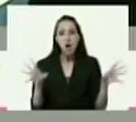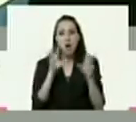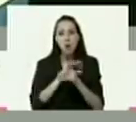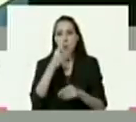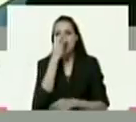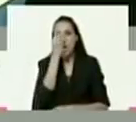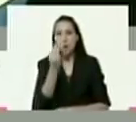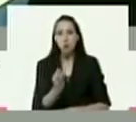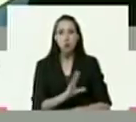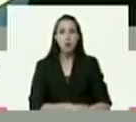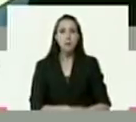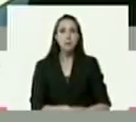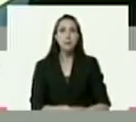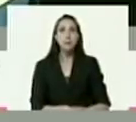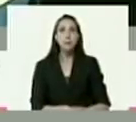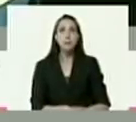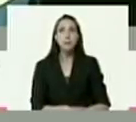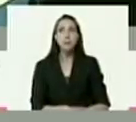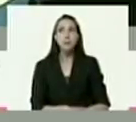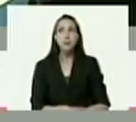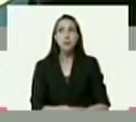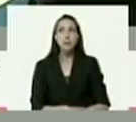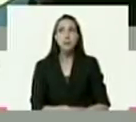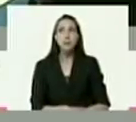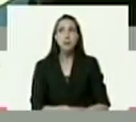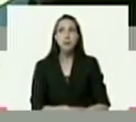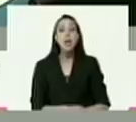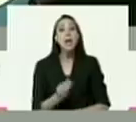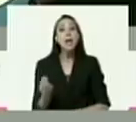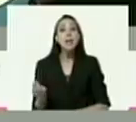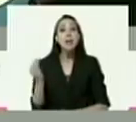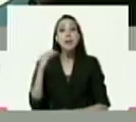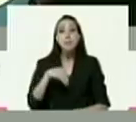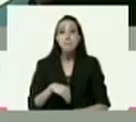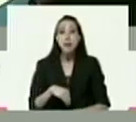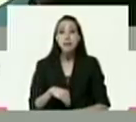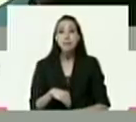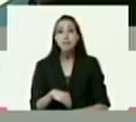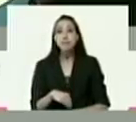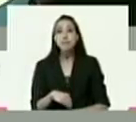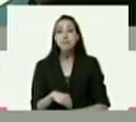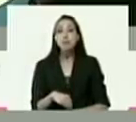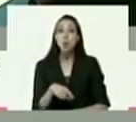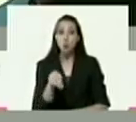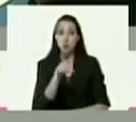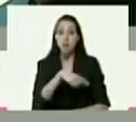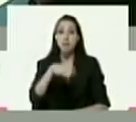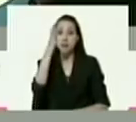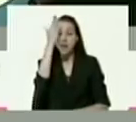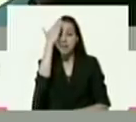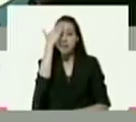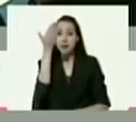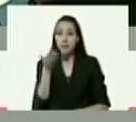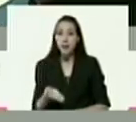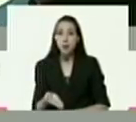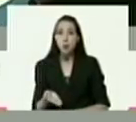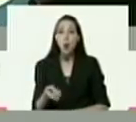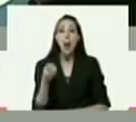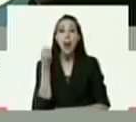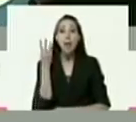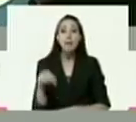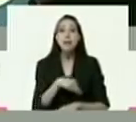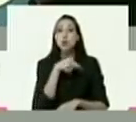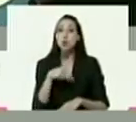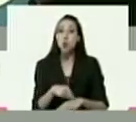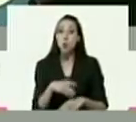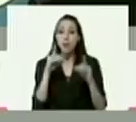que supuestamente lo activan. Pero es que además, para colmo, y es bueno que ustedes lo sepan, la Asamblea Nacional no puede